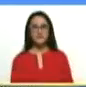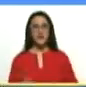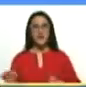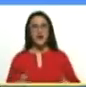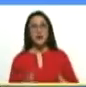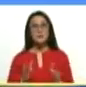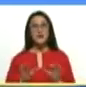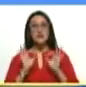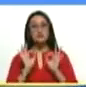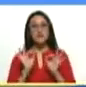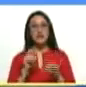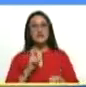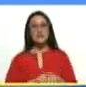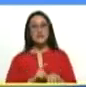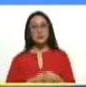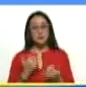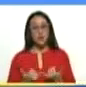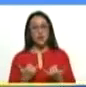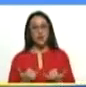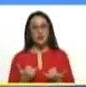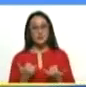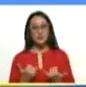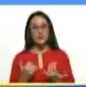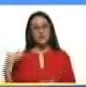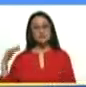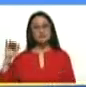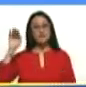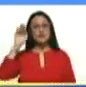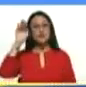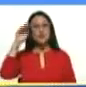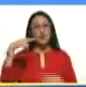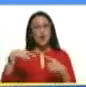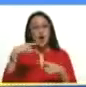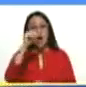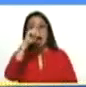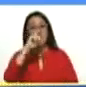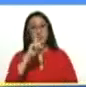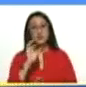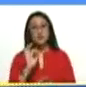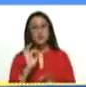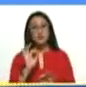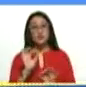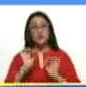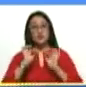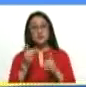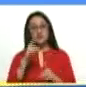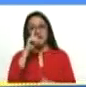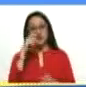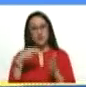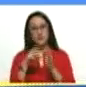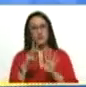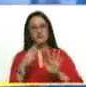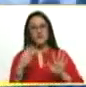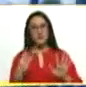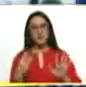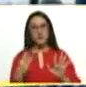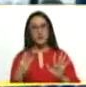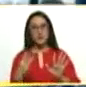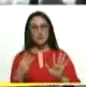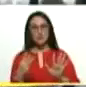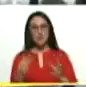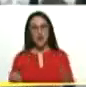virtuoso para los tiempos presentes y las décadas futuras. Desde la suscripción en el año 2018